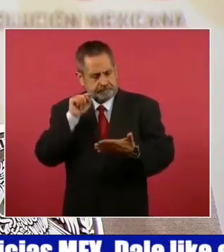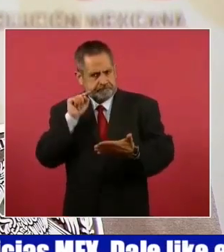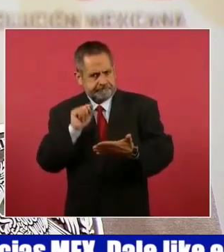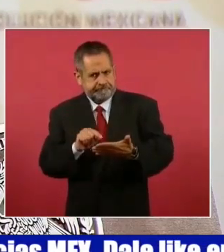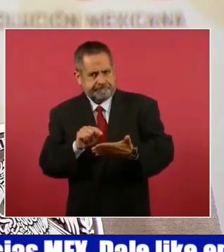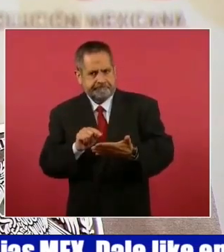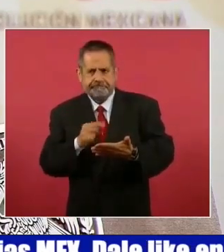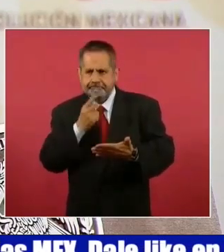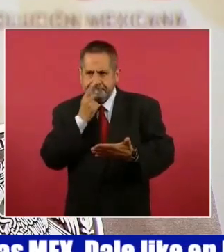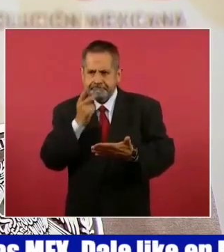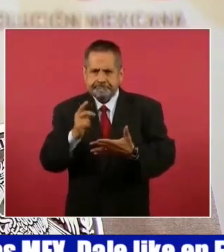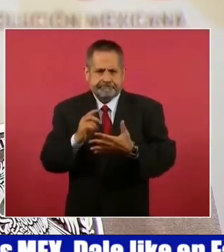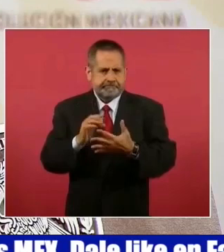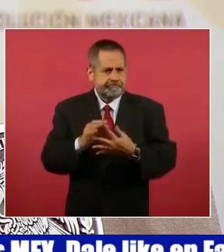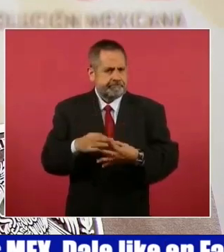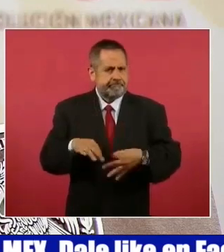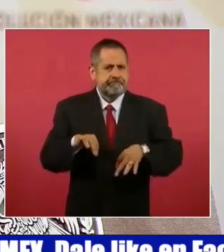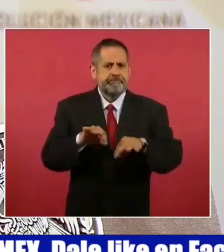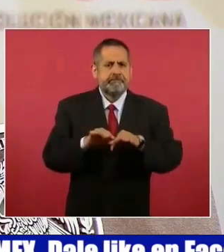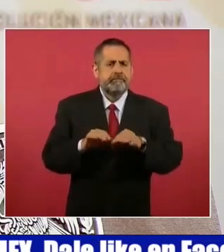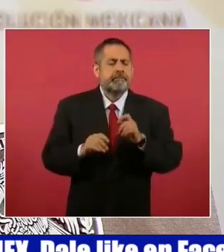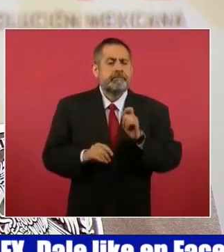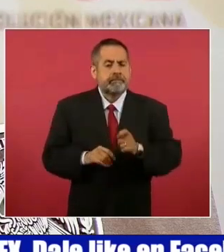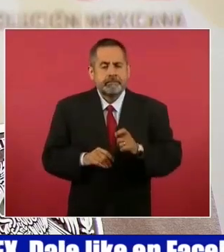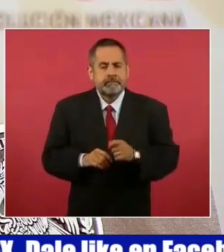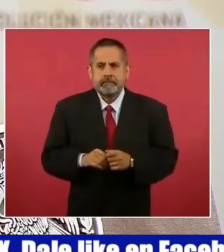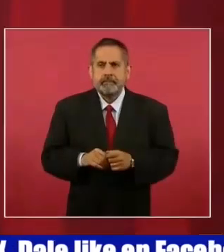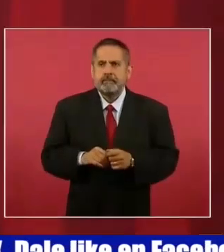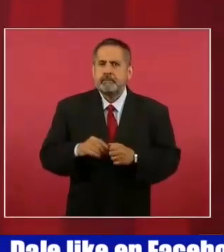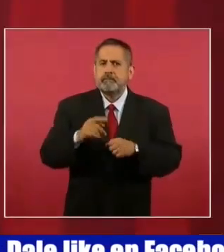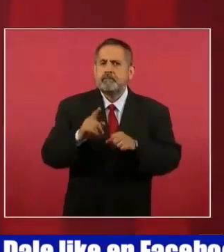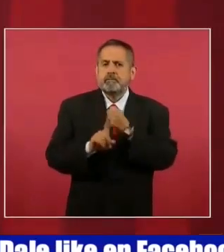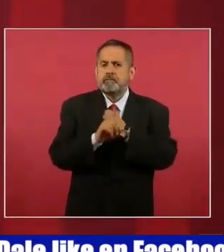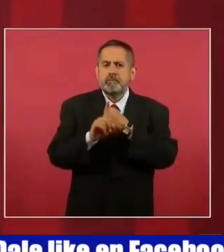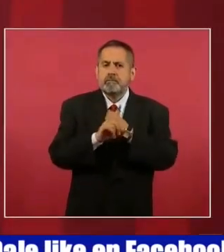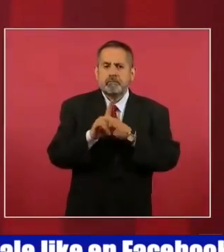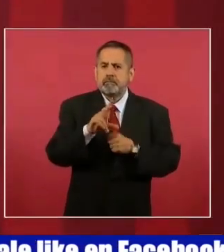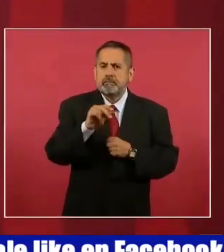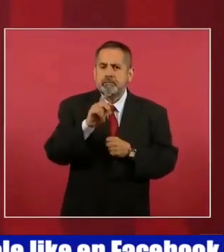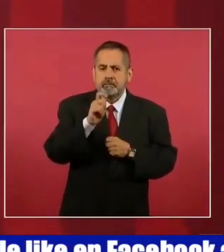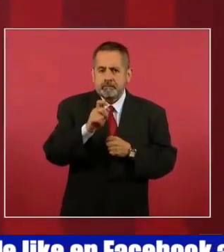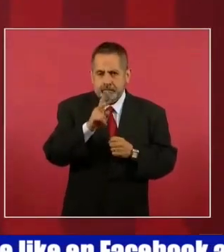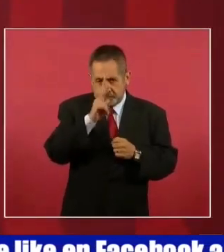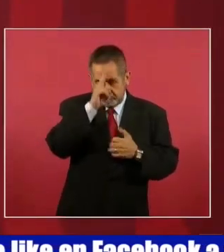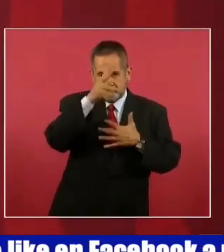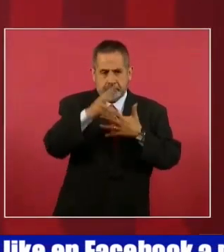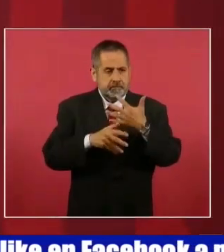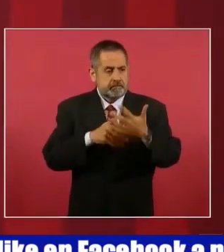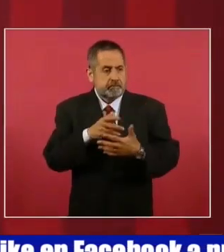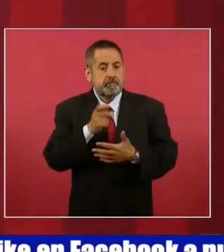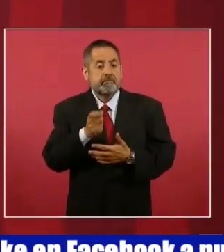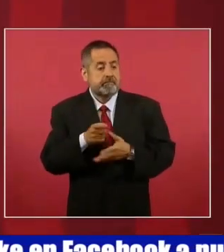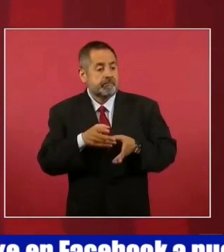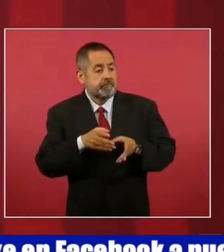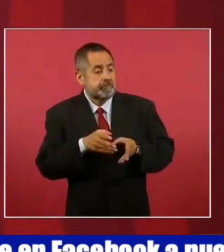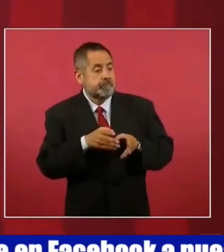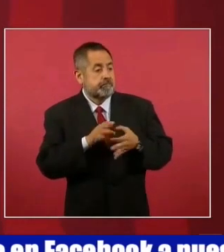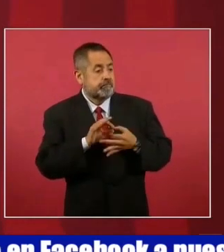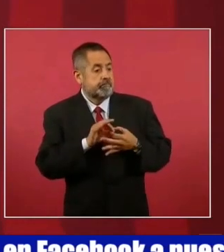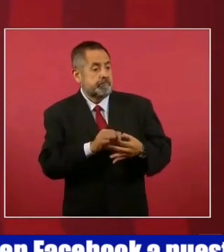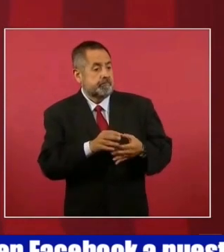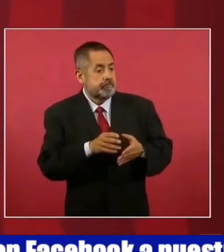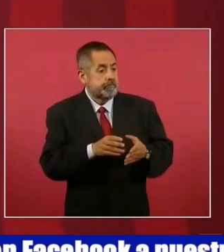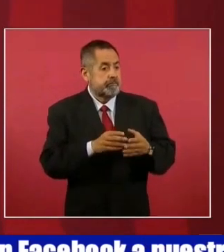estas reuniones editoriales entre los del Universal y Milenio, cuando dice el presidente, por